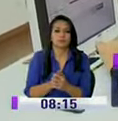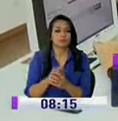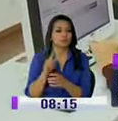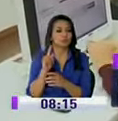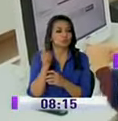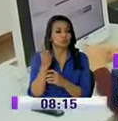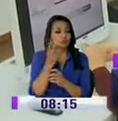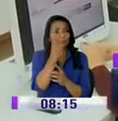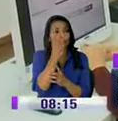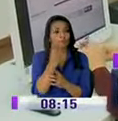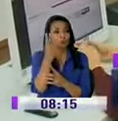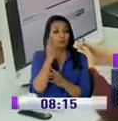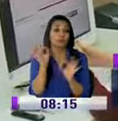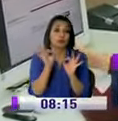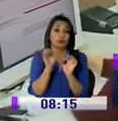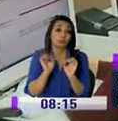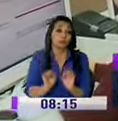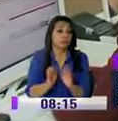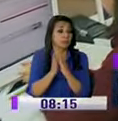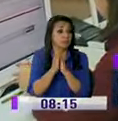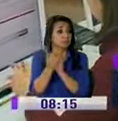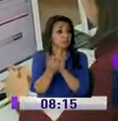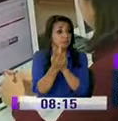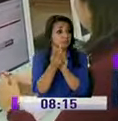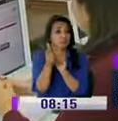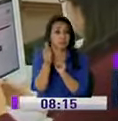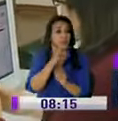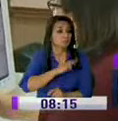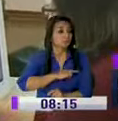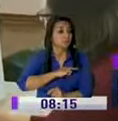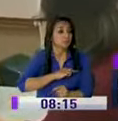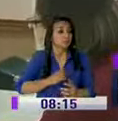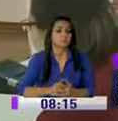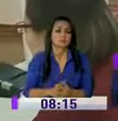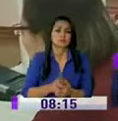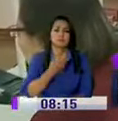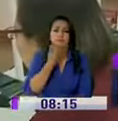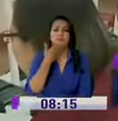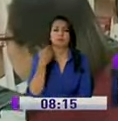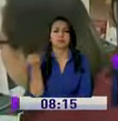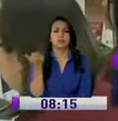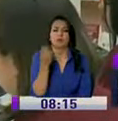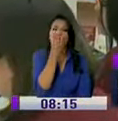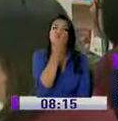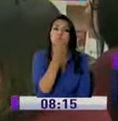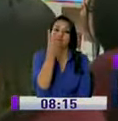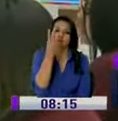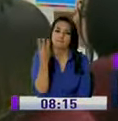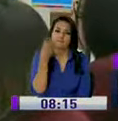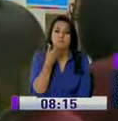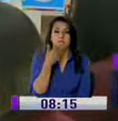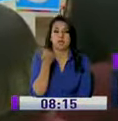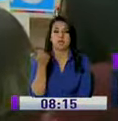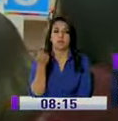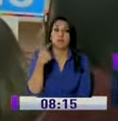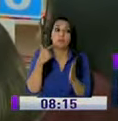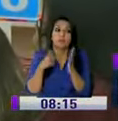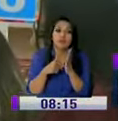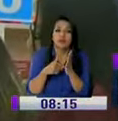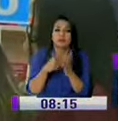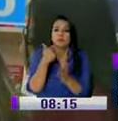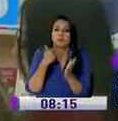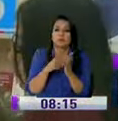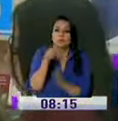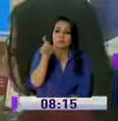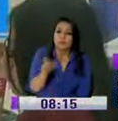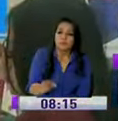hacer a través de la página web o la pueden solicitar aquí desde las ventanillas? A ver, el ideal es que se realice a través de la página web. No obstante, si es que hubiera alguna persona